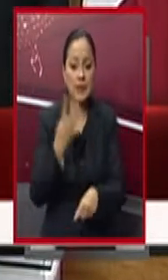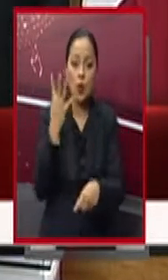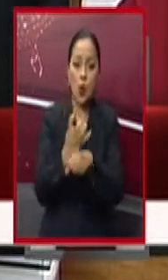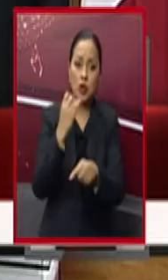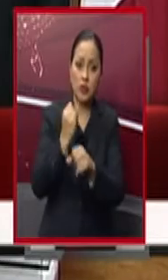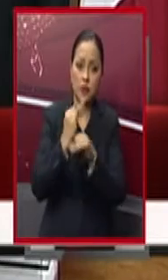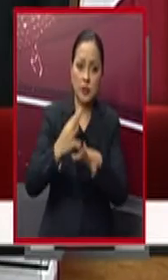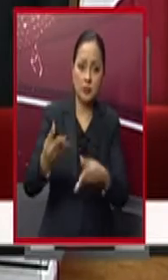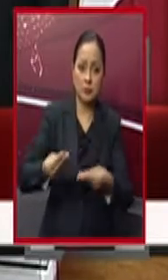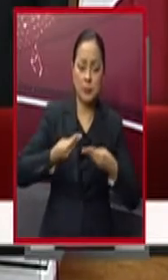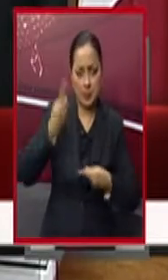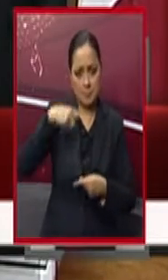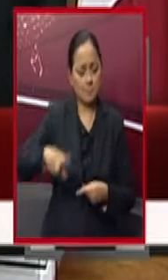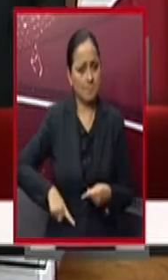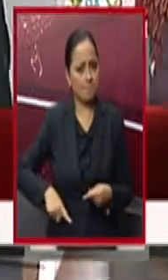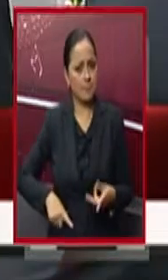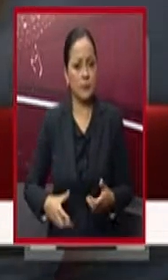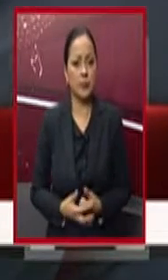informe de gobierno.